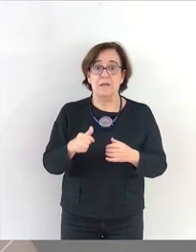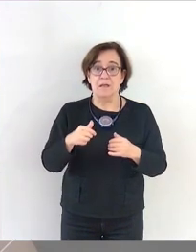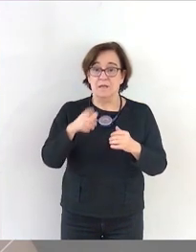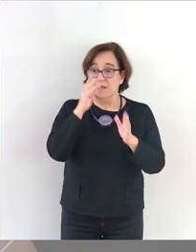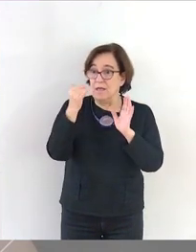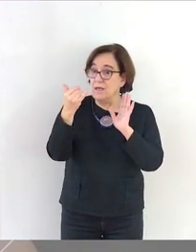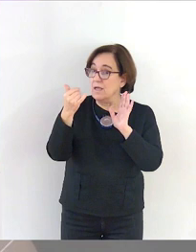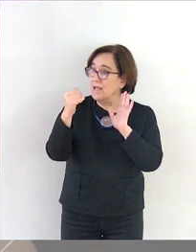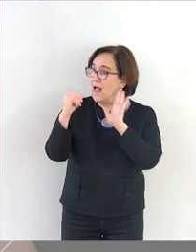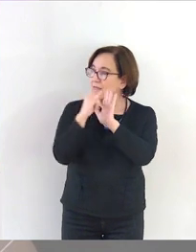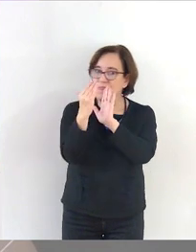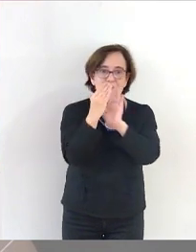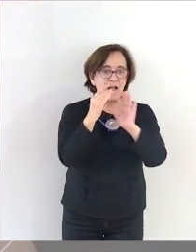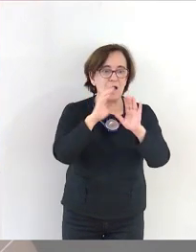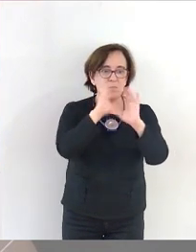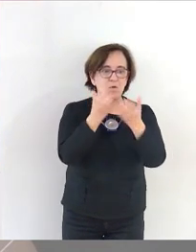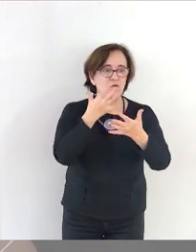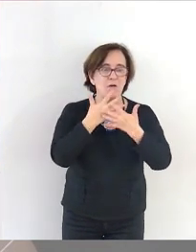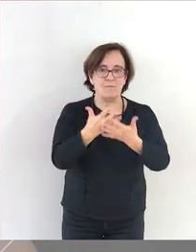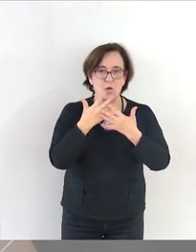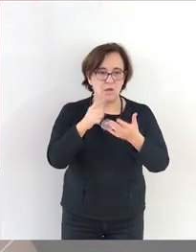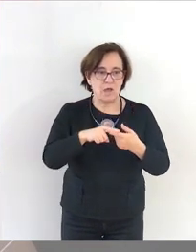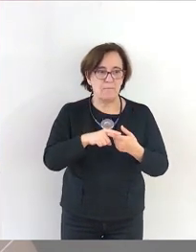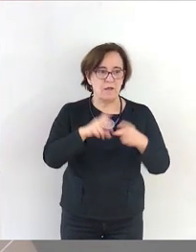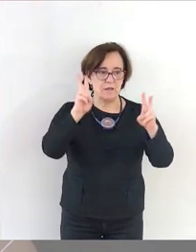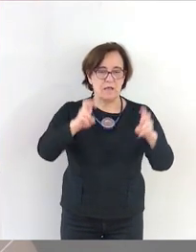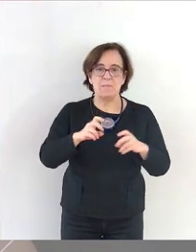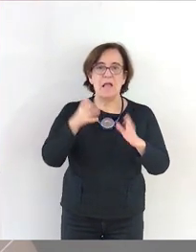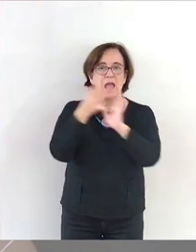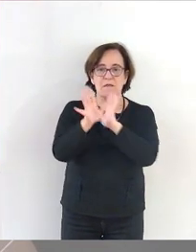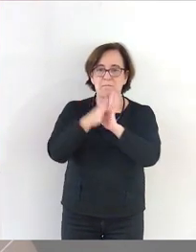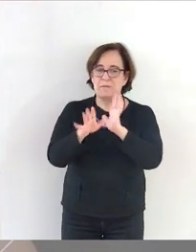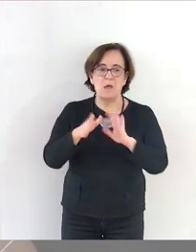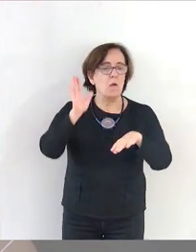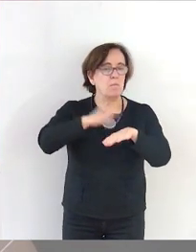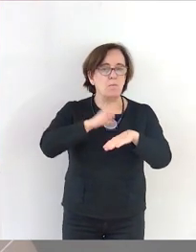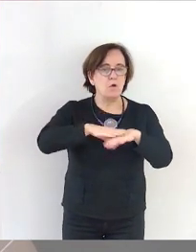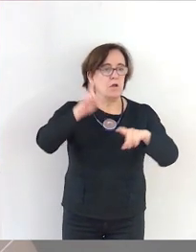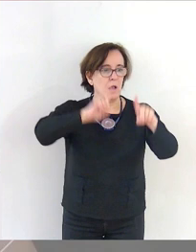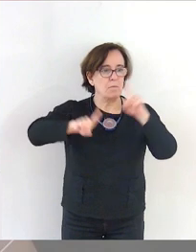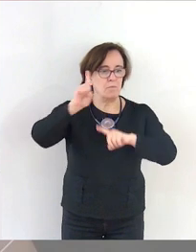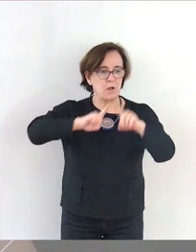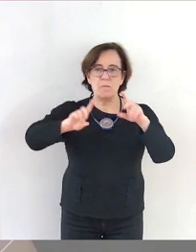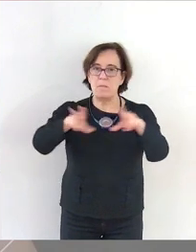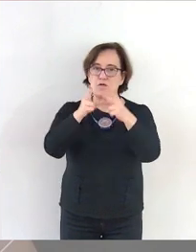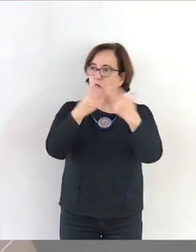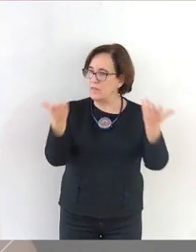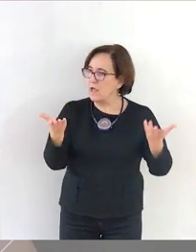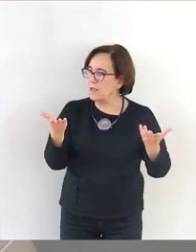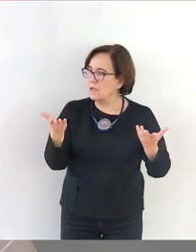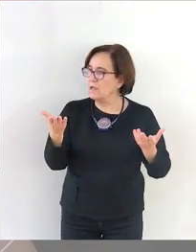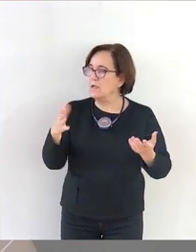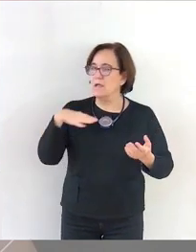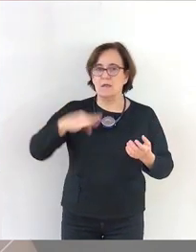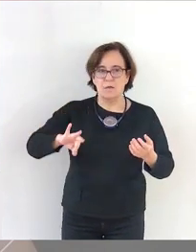al mundo del voluntariado para explicar también estos temas para explicar por qué los problemas sociales que